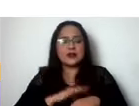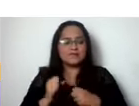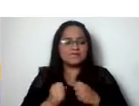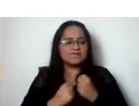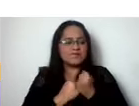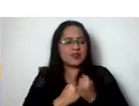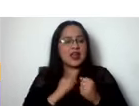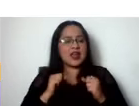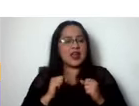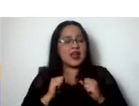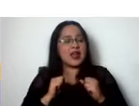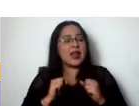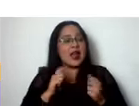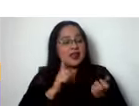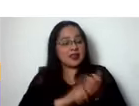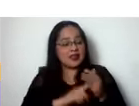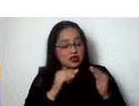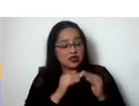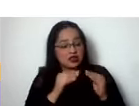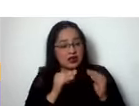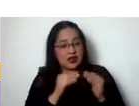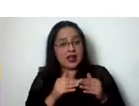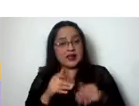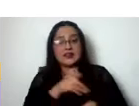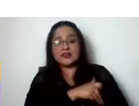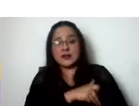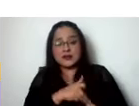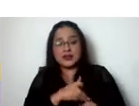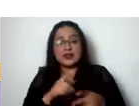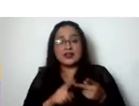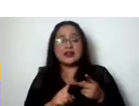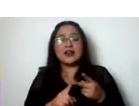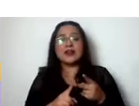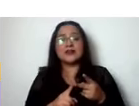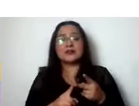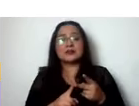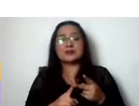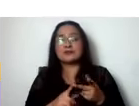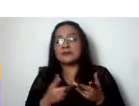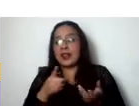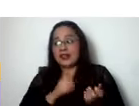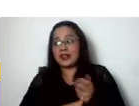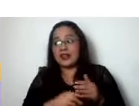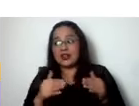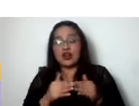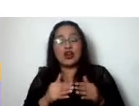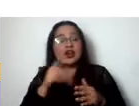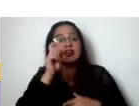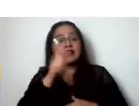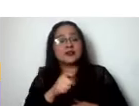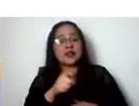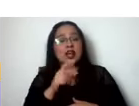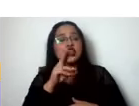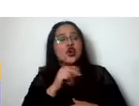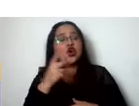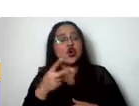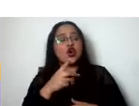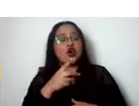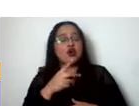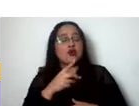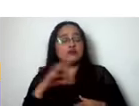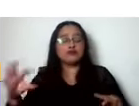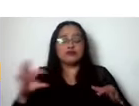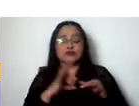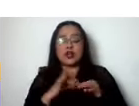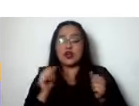se hace a puerta cerrada en las familias, en las casas, no tiene que ver con la vida pública. Y